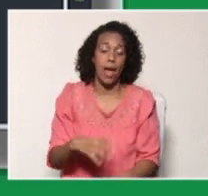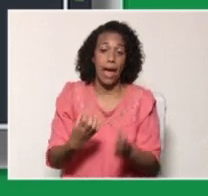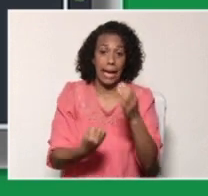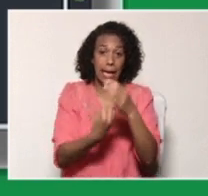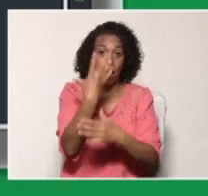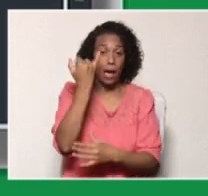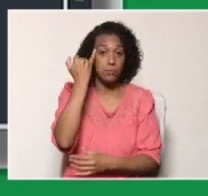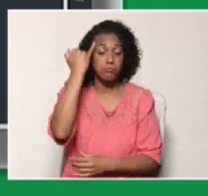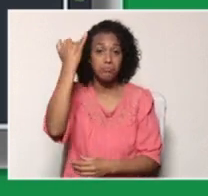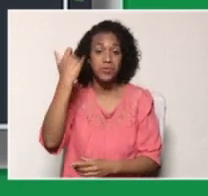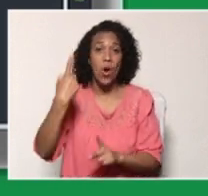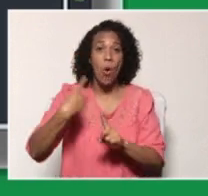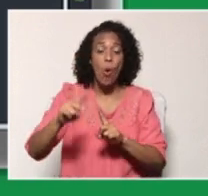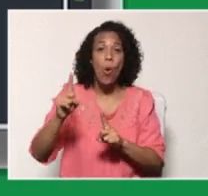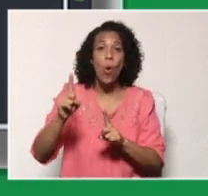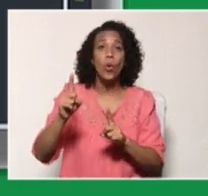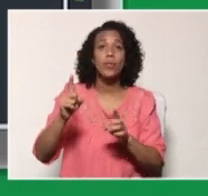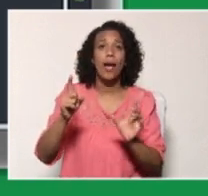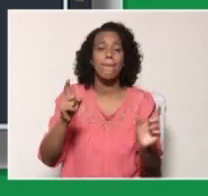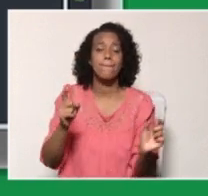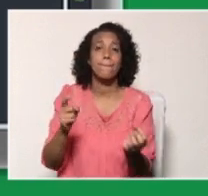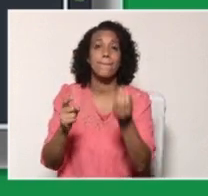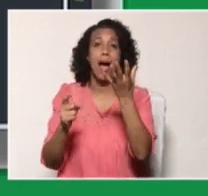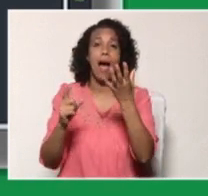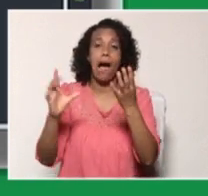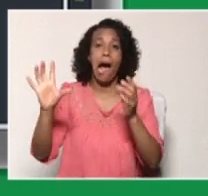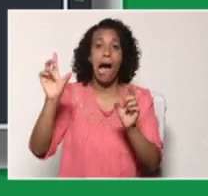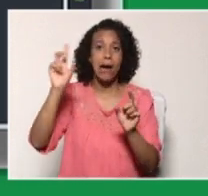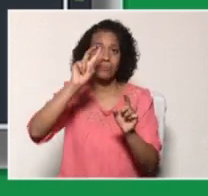Creamos otra pantalla principal,